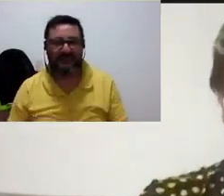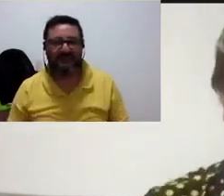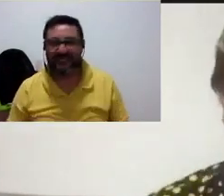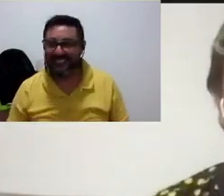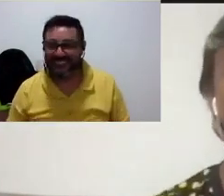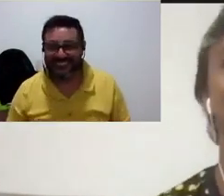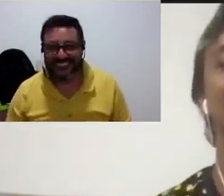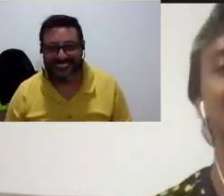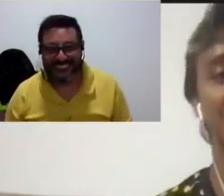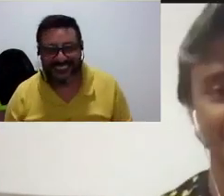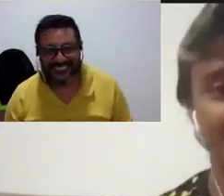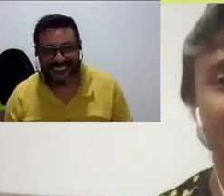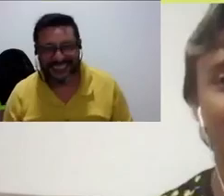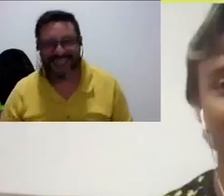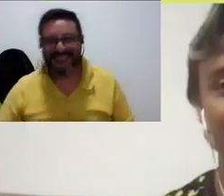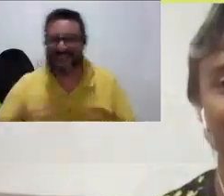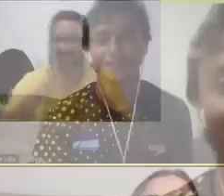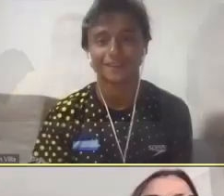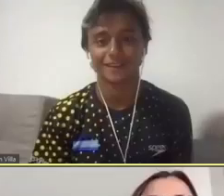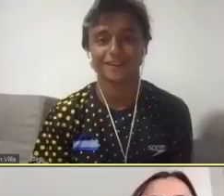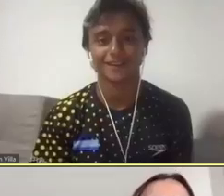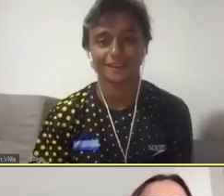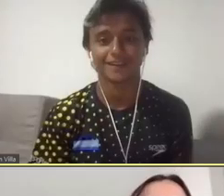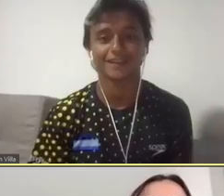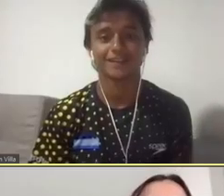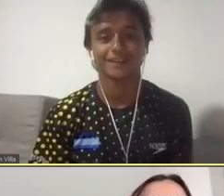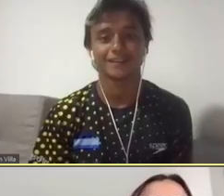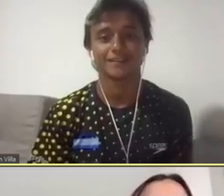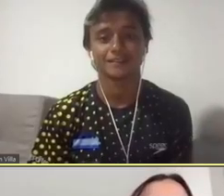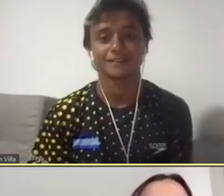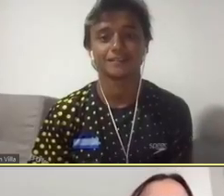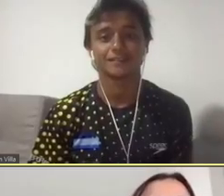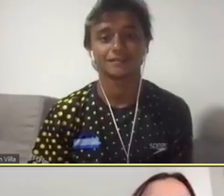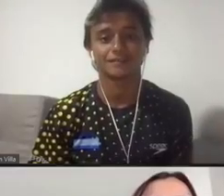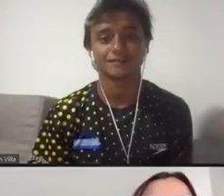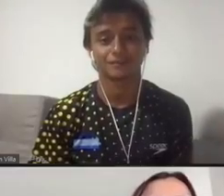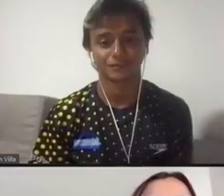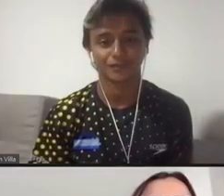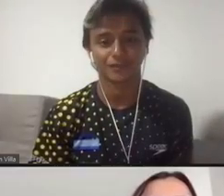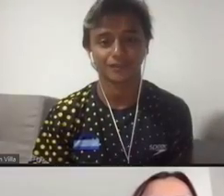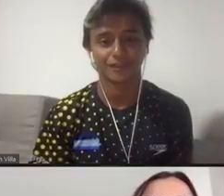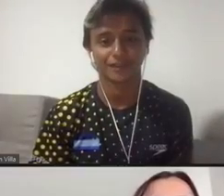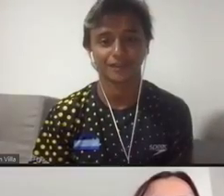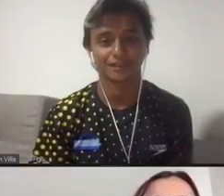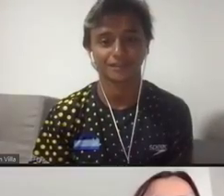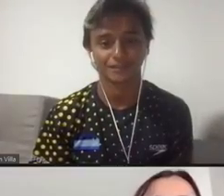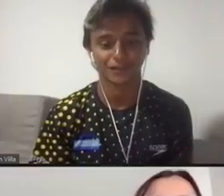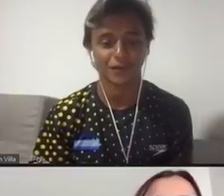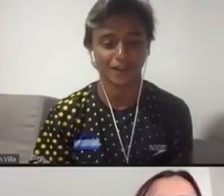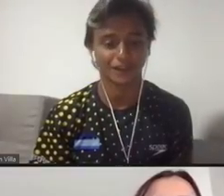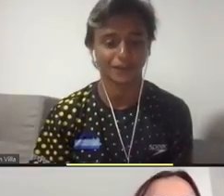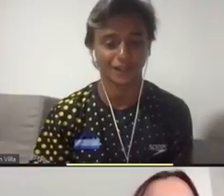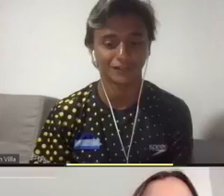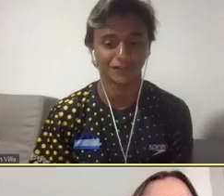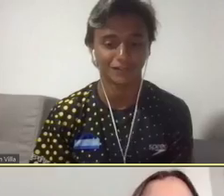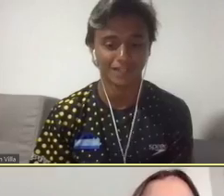nombre? Ah, ok. Sebas, qué historias tan bacanas. La disciplina es el éxito. Gracias